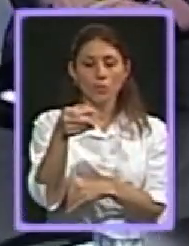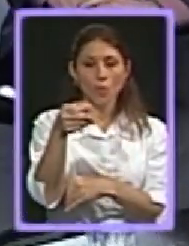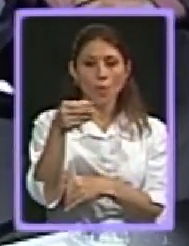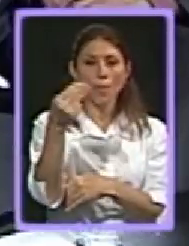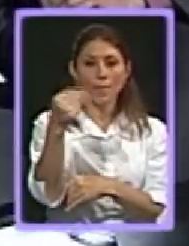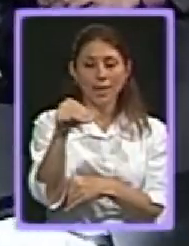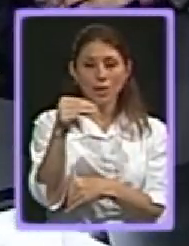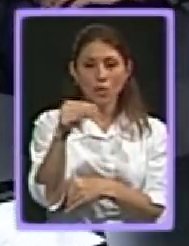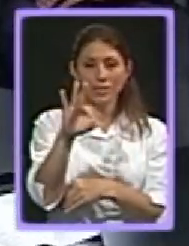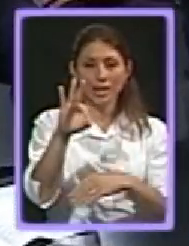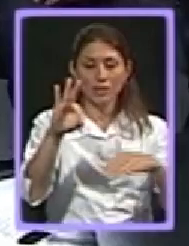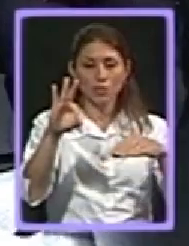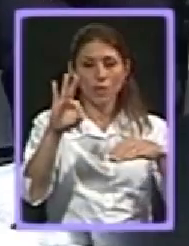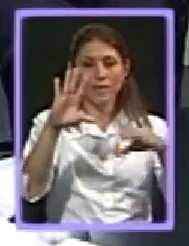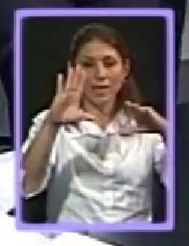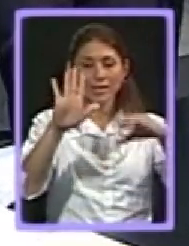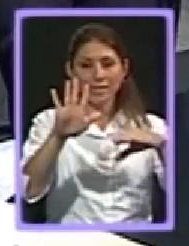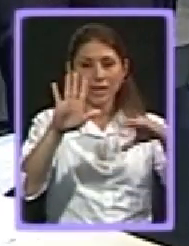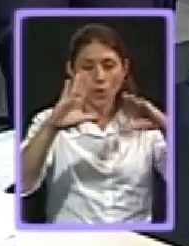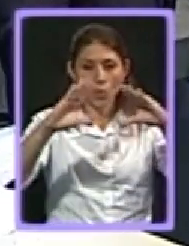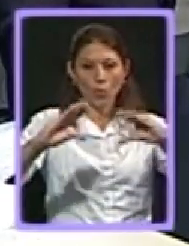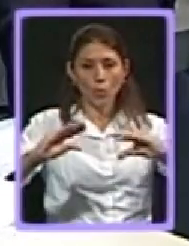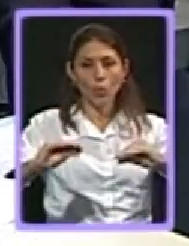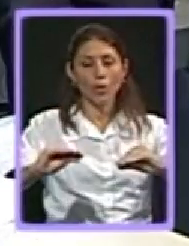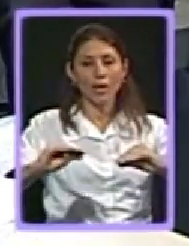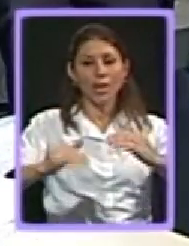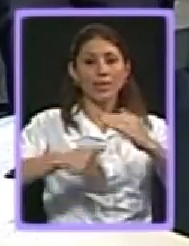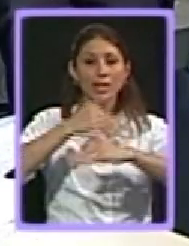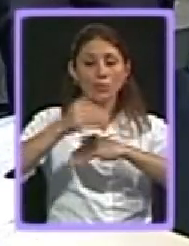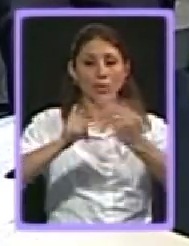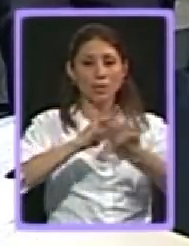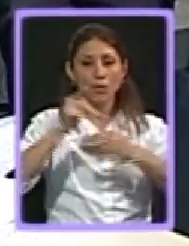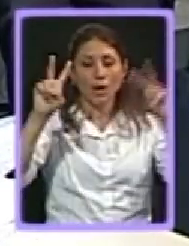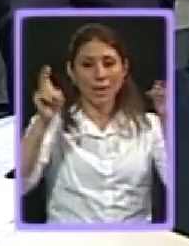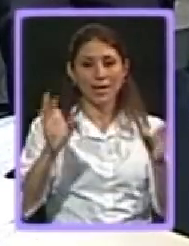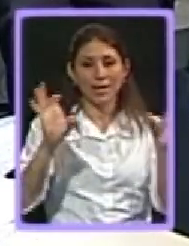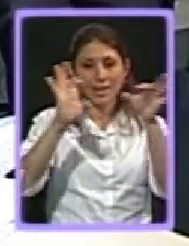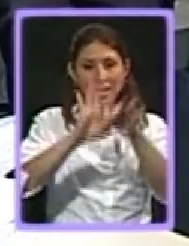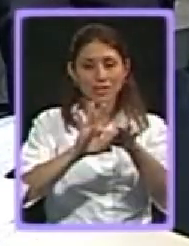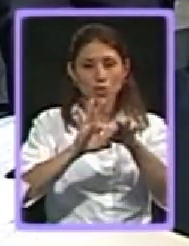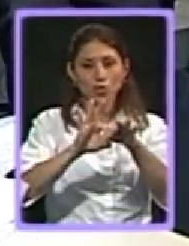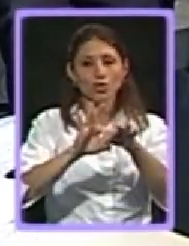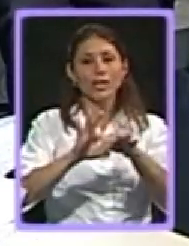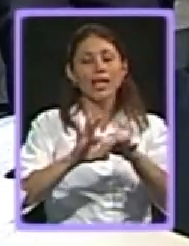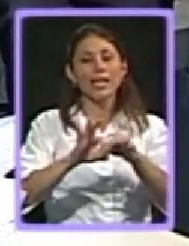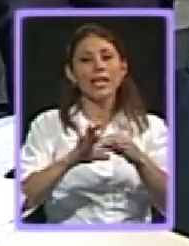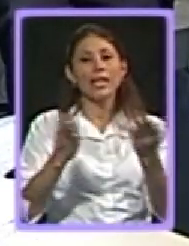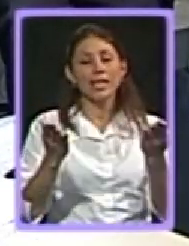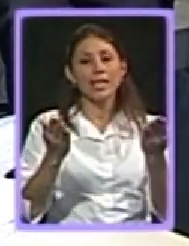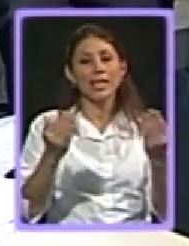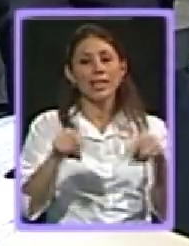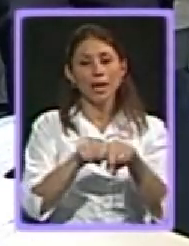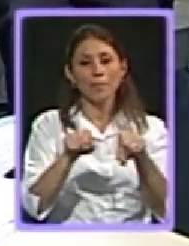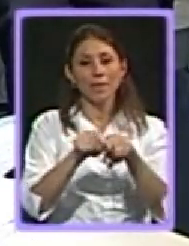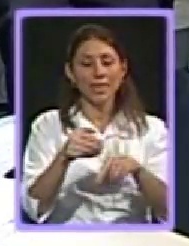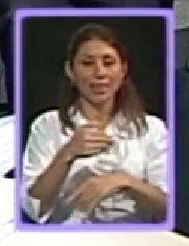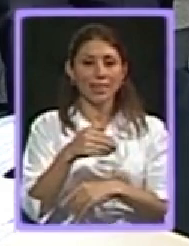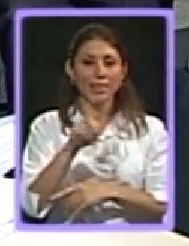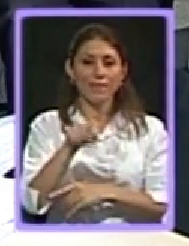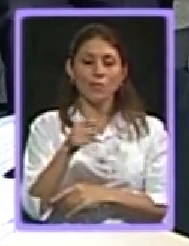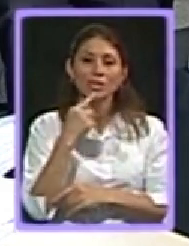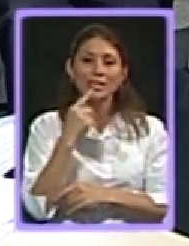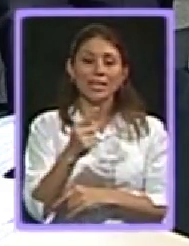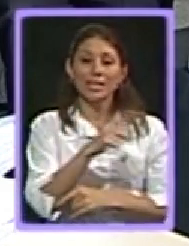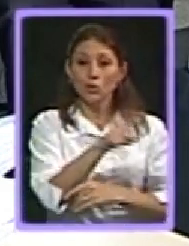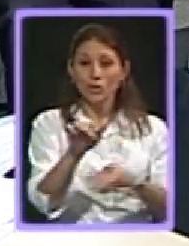próximo miércoles a las 9:05 después de Nexus, y debemos también decirles